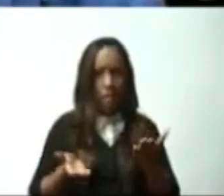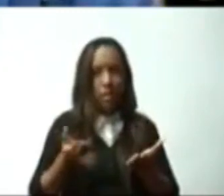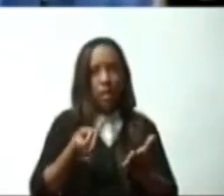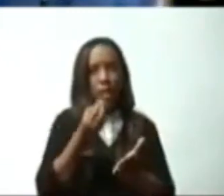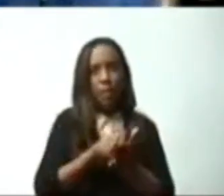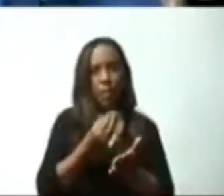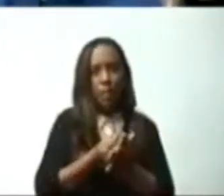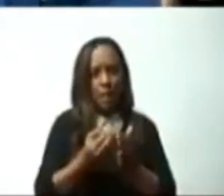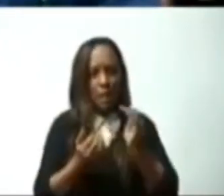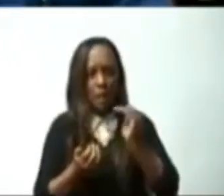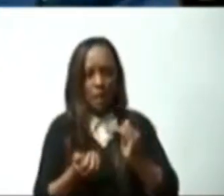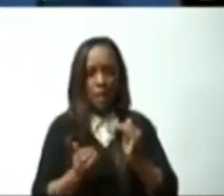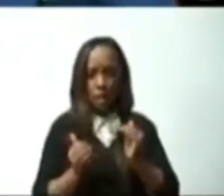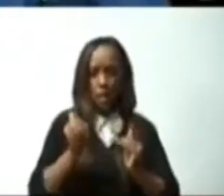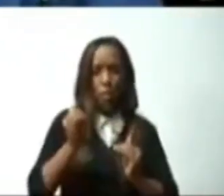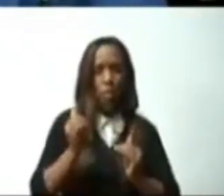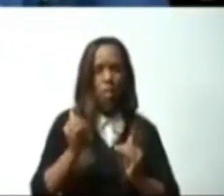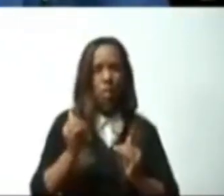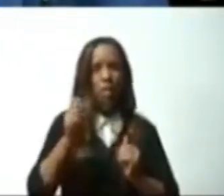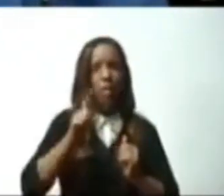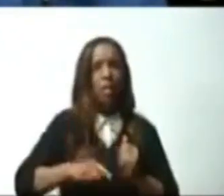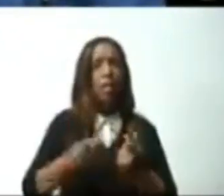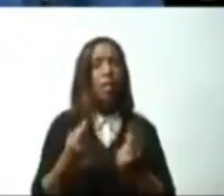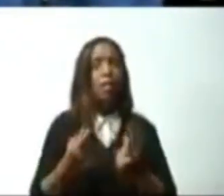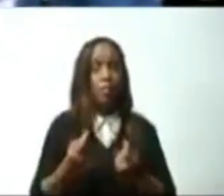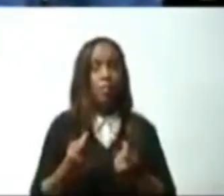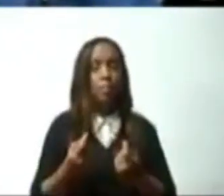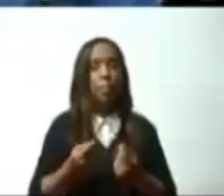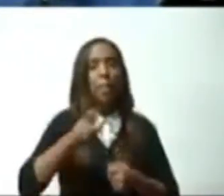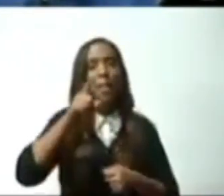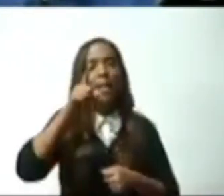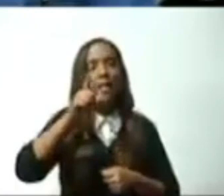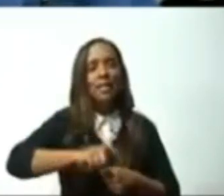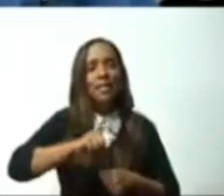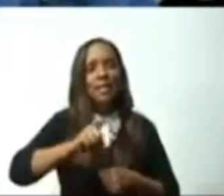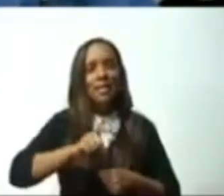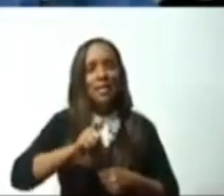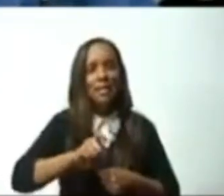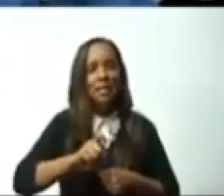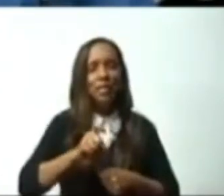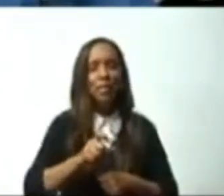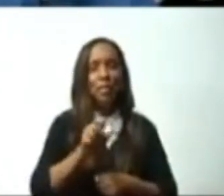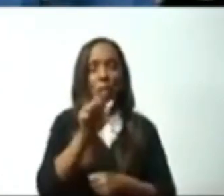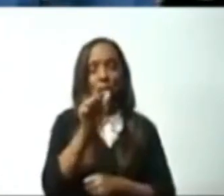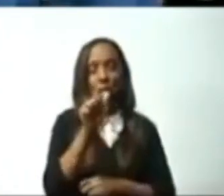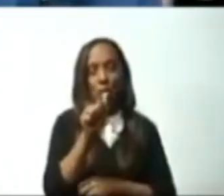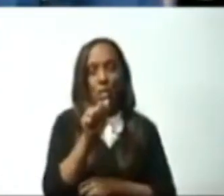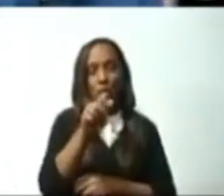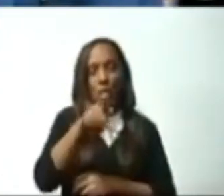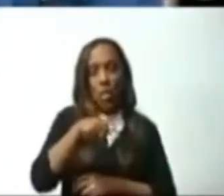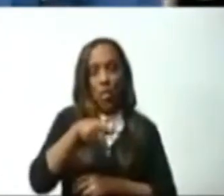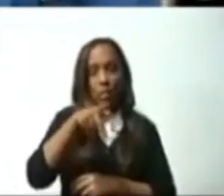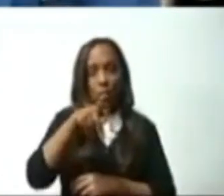intervención judicial, dejará disuelta la AFP. El Tribunal Superior